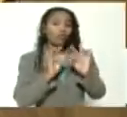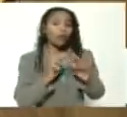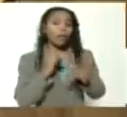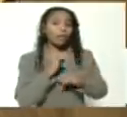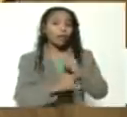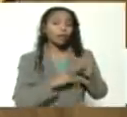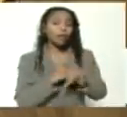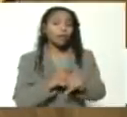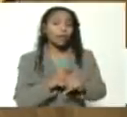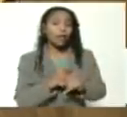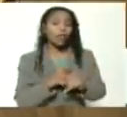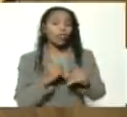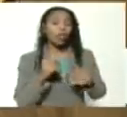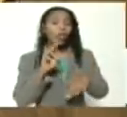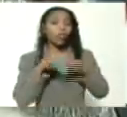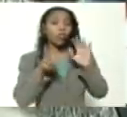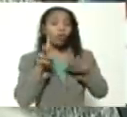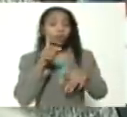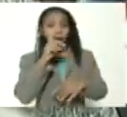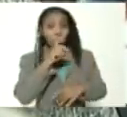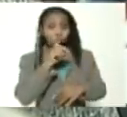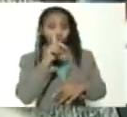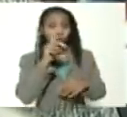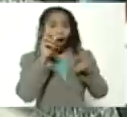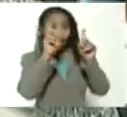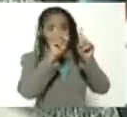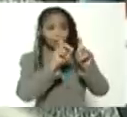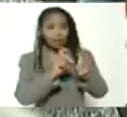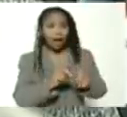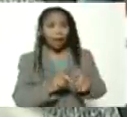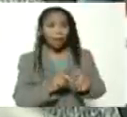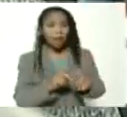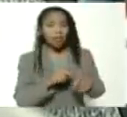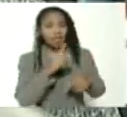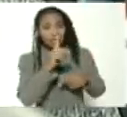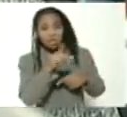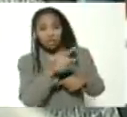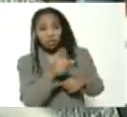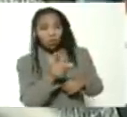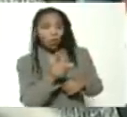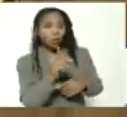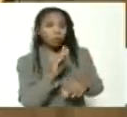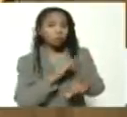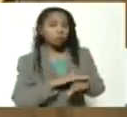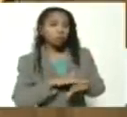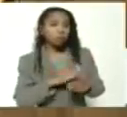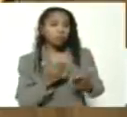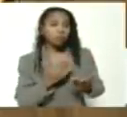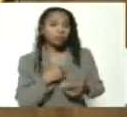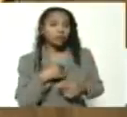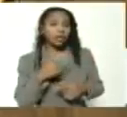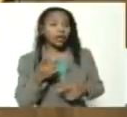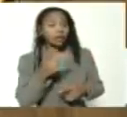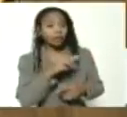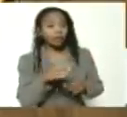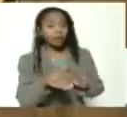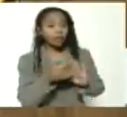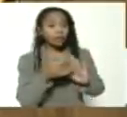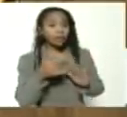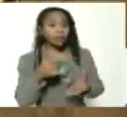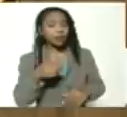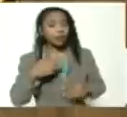hace 12 años un examen preliminar para ver si hubo allí crímenes de lesa humanidad y no dan el